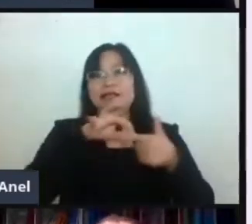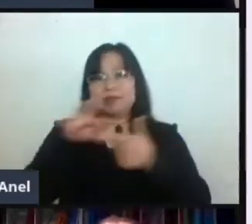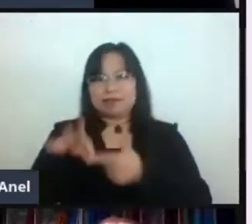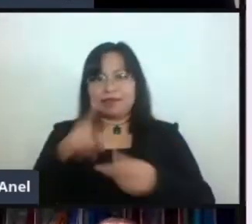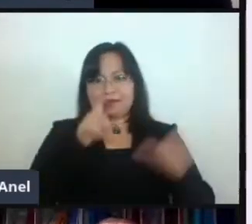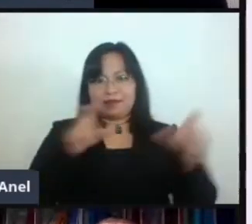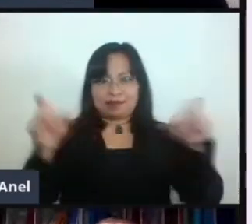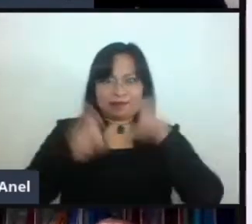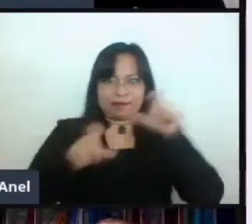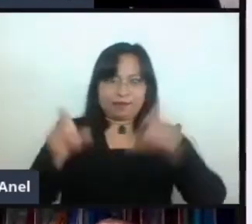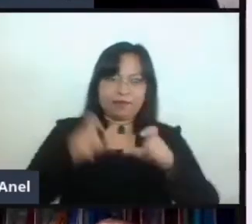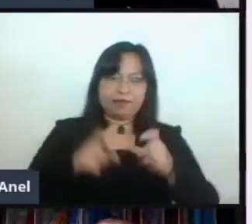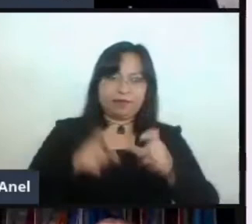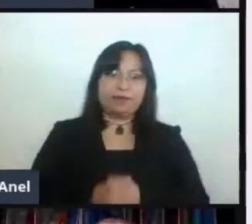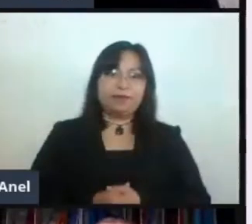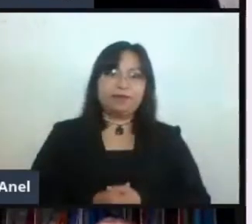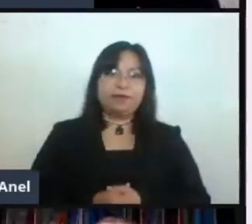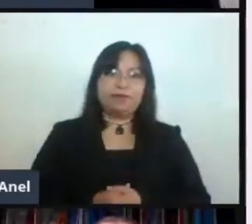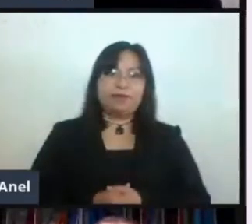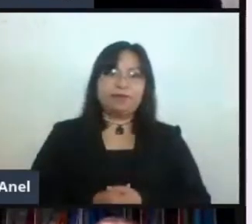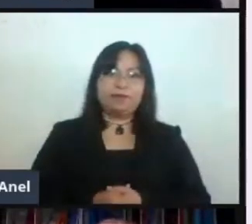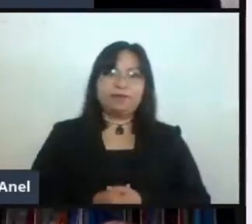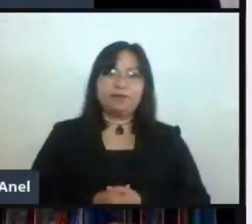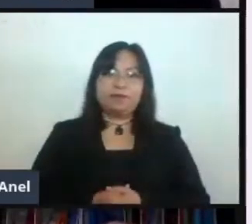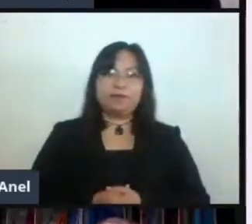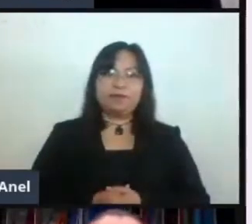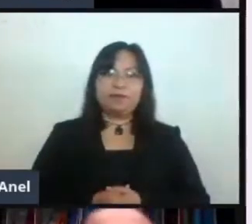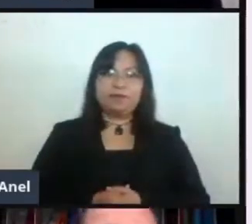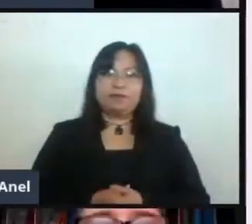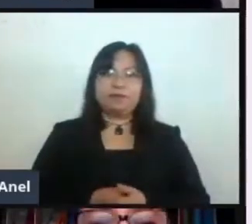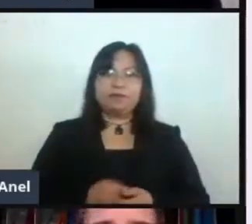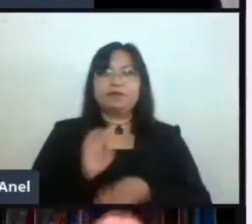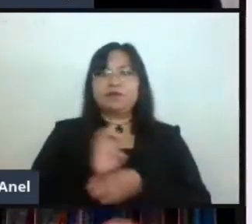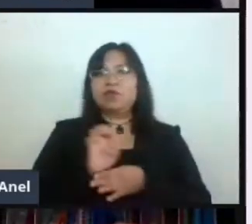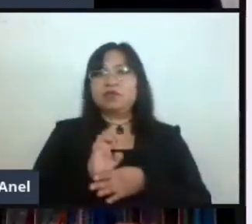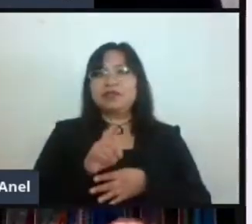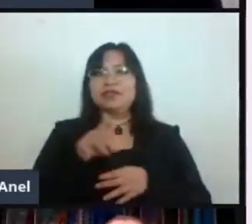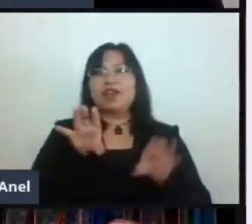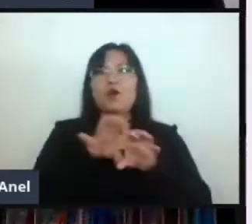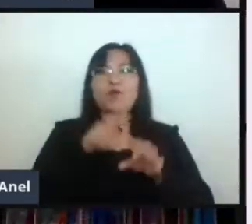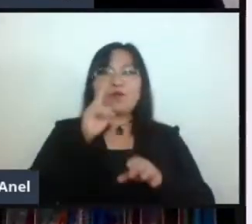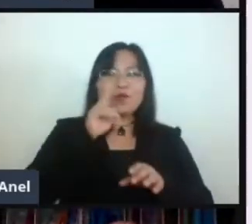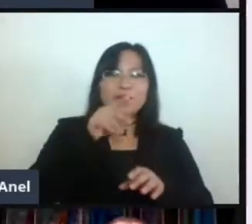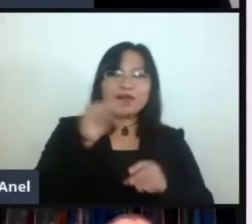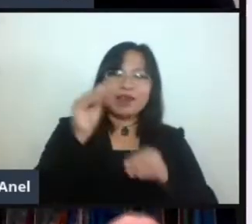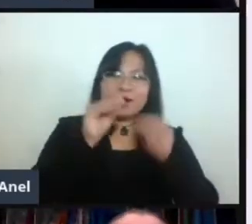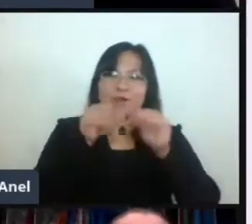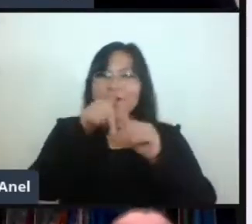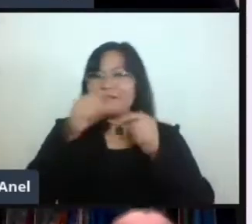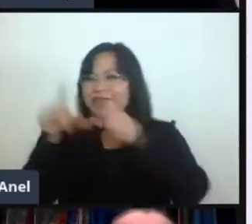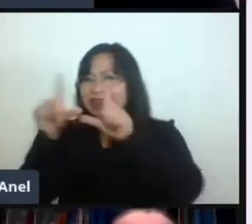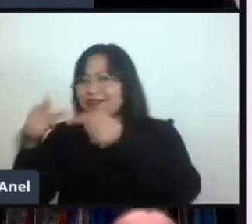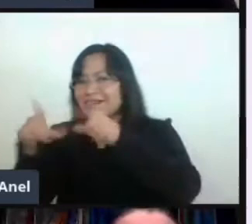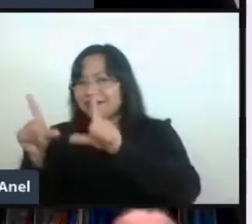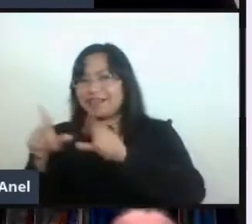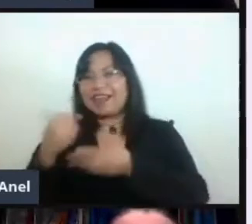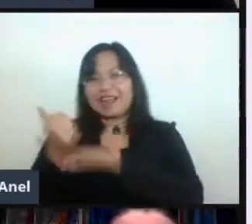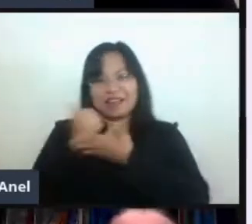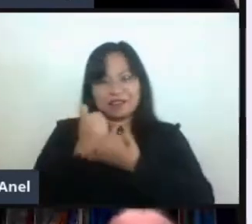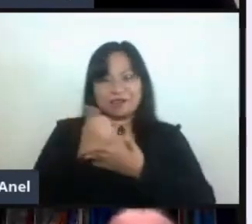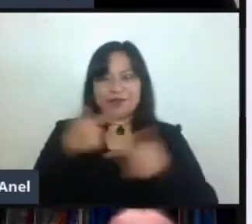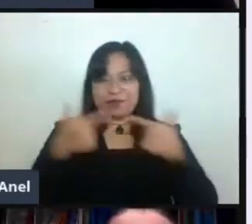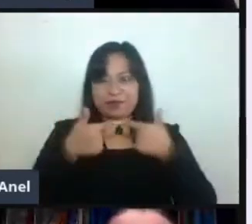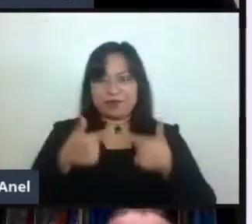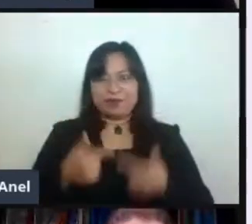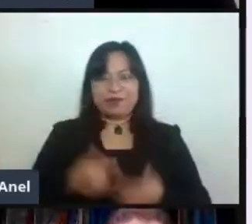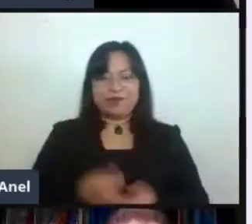bien. Perfecto, acuérdense que Google siempre nos da tips, aparecen estas ventanitas. Ahora sí, recuerda que yo